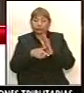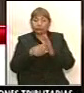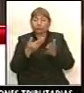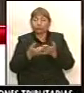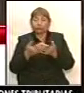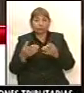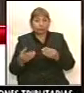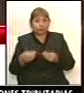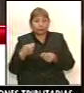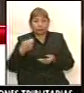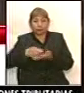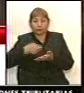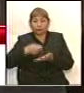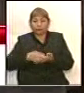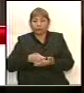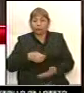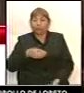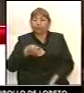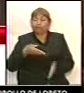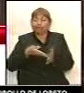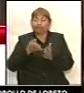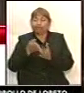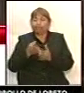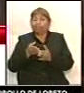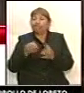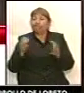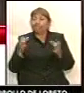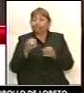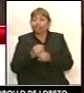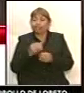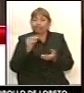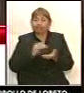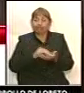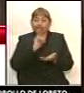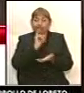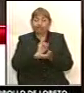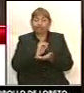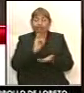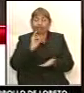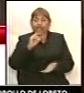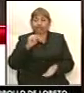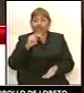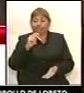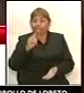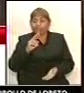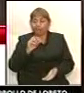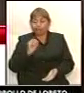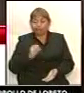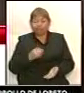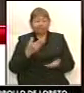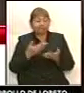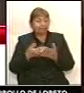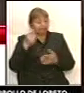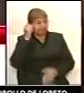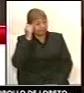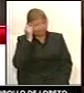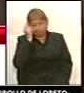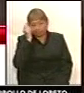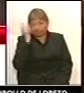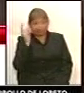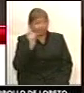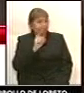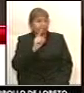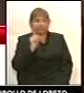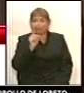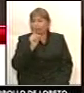gracia se pagará el capital de manera creciente más los intereses devengados. En tal sentido, presidenta, no hubo